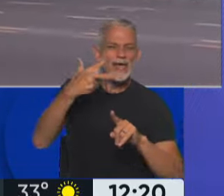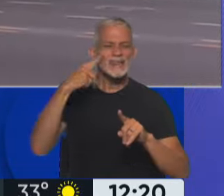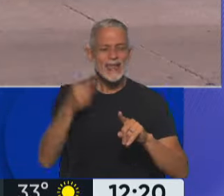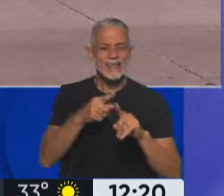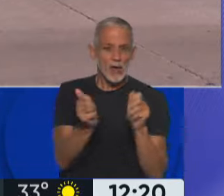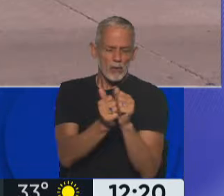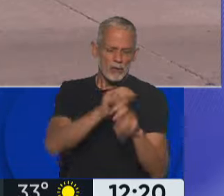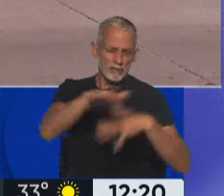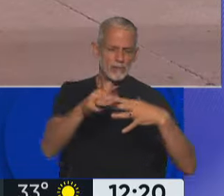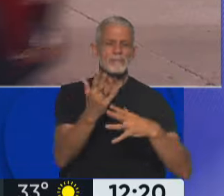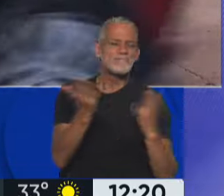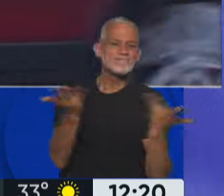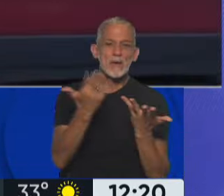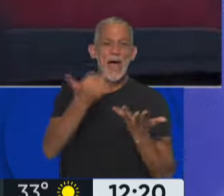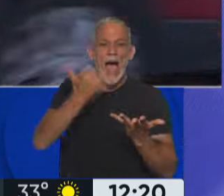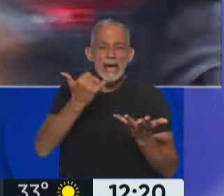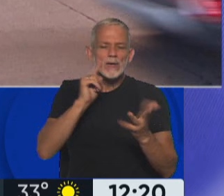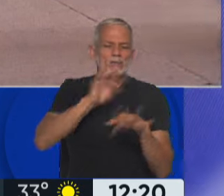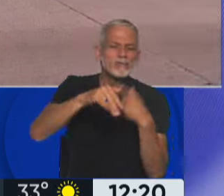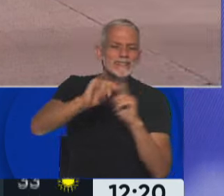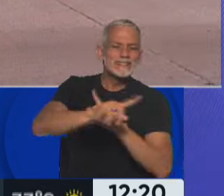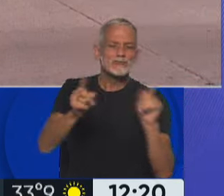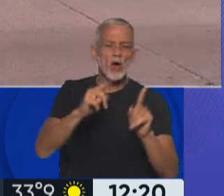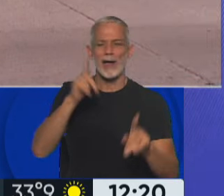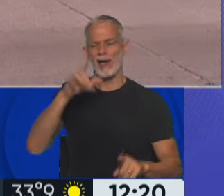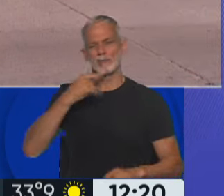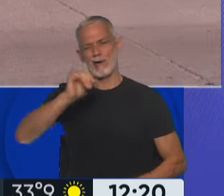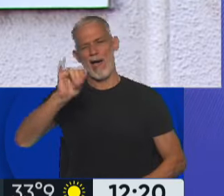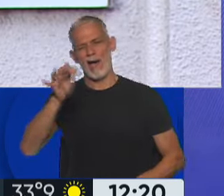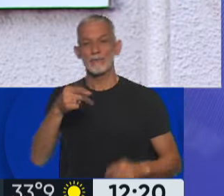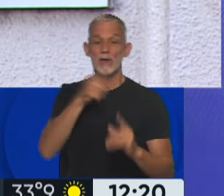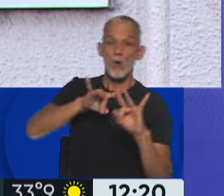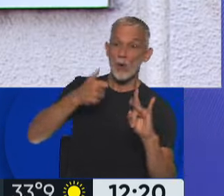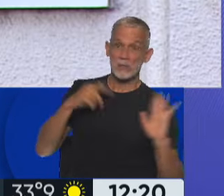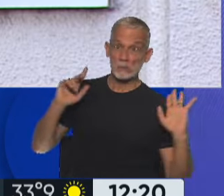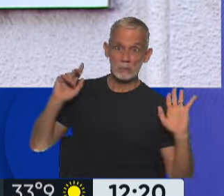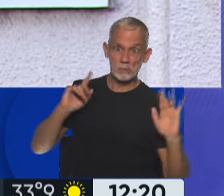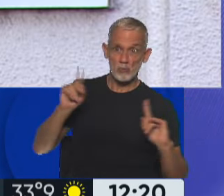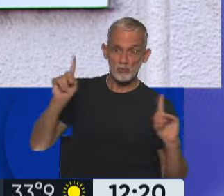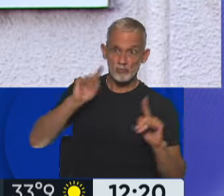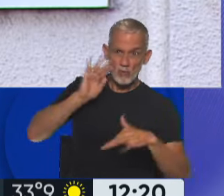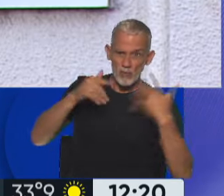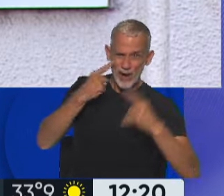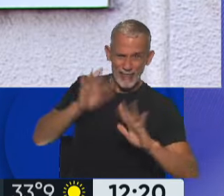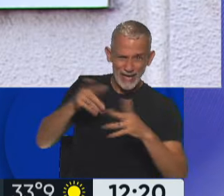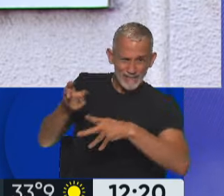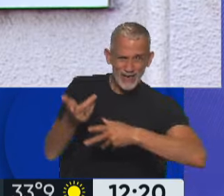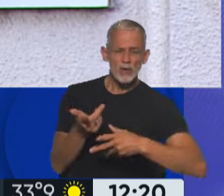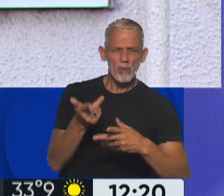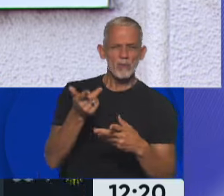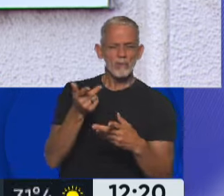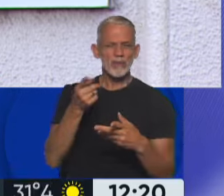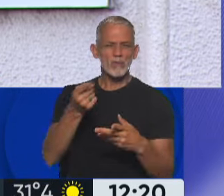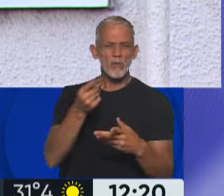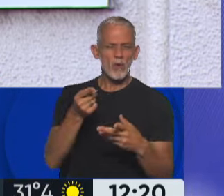elegante Porque si habían tenido intimidad elegante dijo Sí claro que sí y Ella salió desmintiendo diciendo no nada que ver hasta hubo alguna